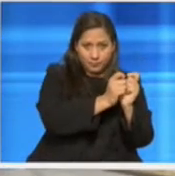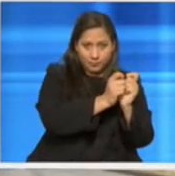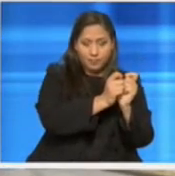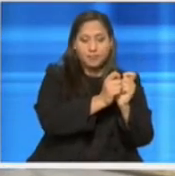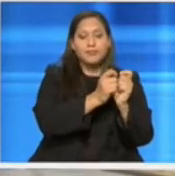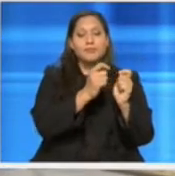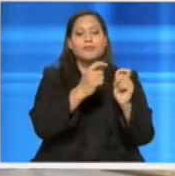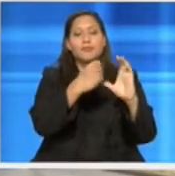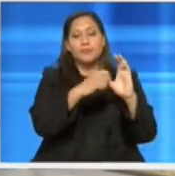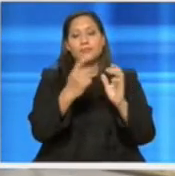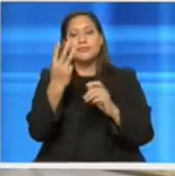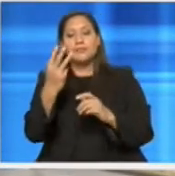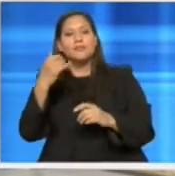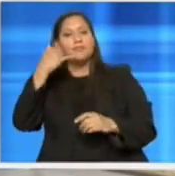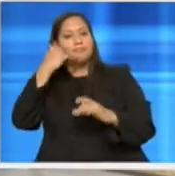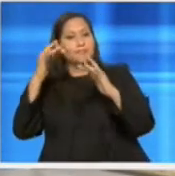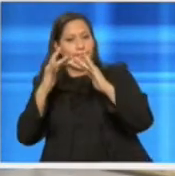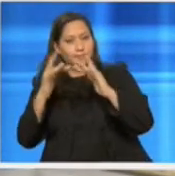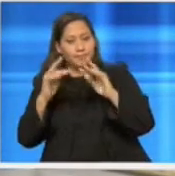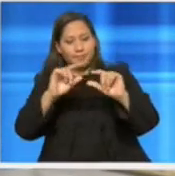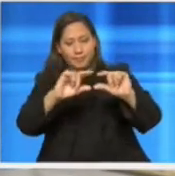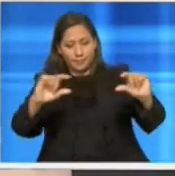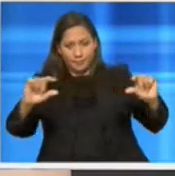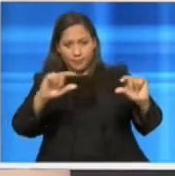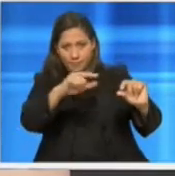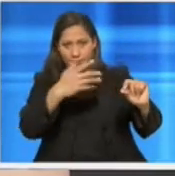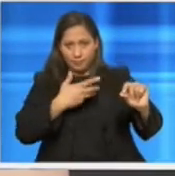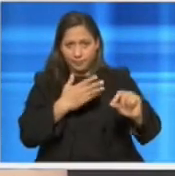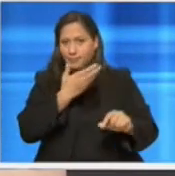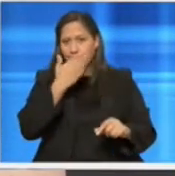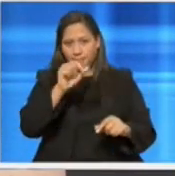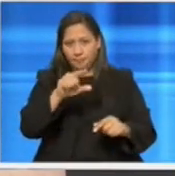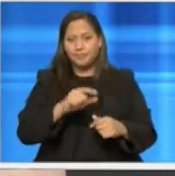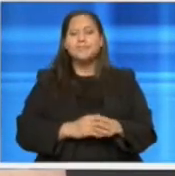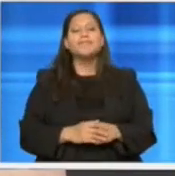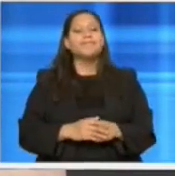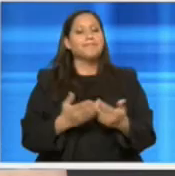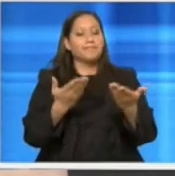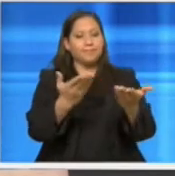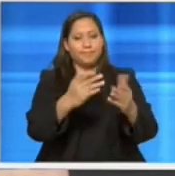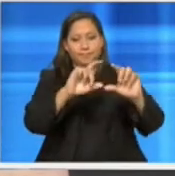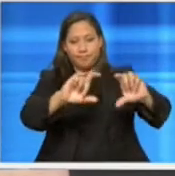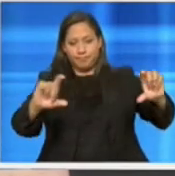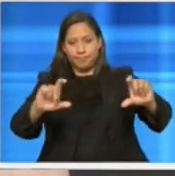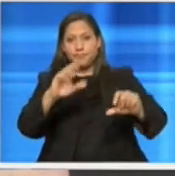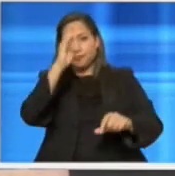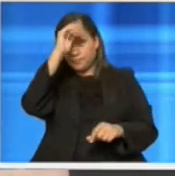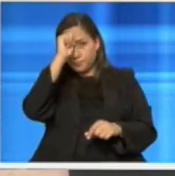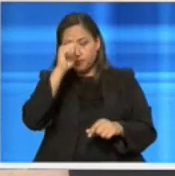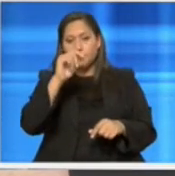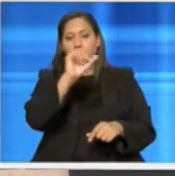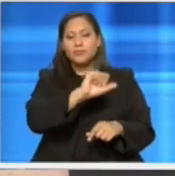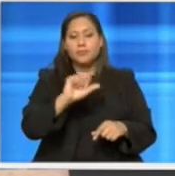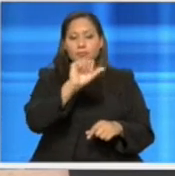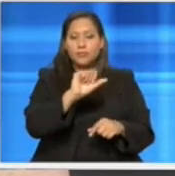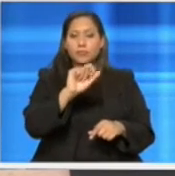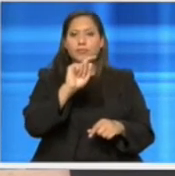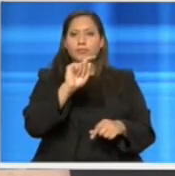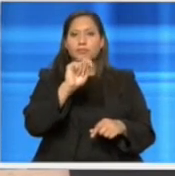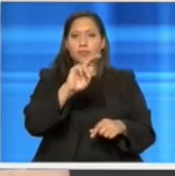redes sociales y 3 en los números telefónicos acostumbrados. Ahí está apareciendo en pantalla, recuerden arrobarnos